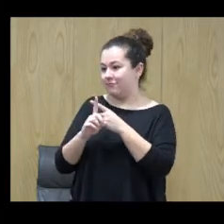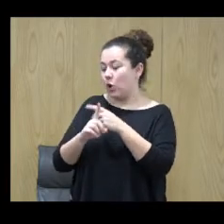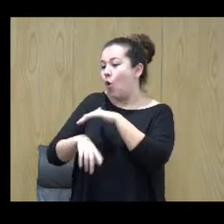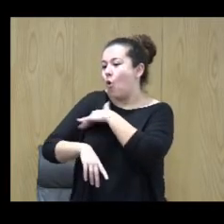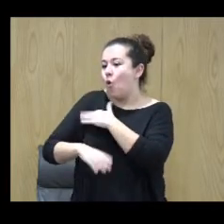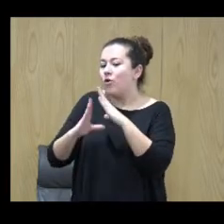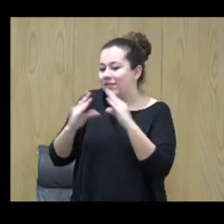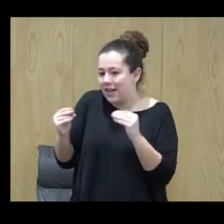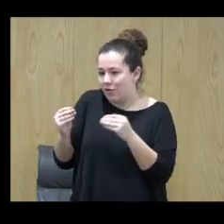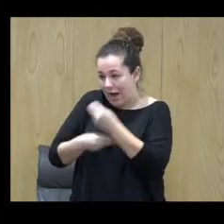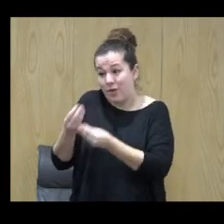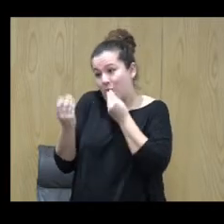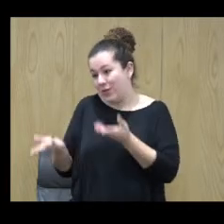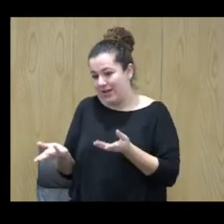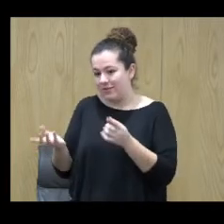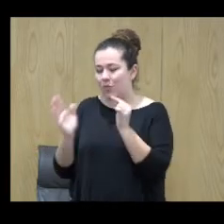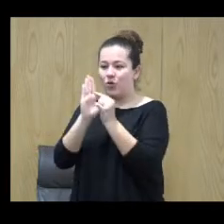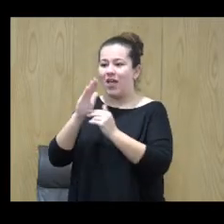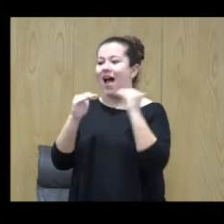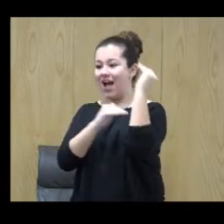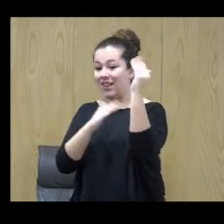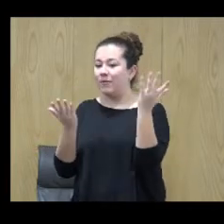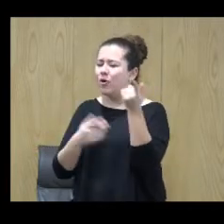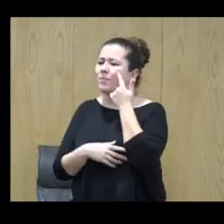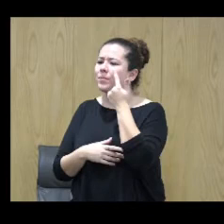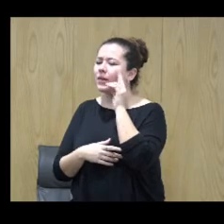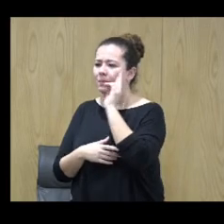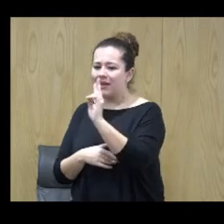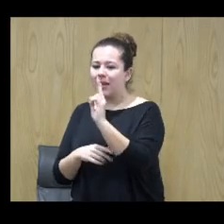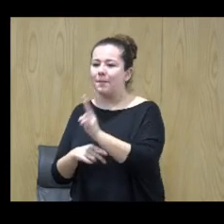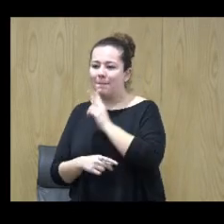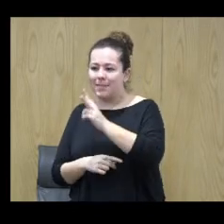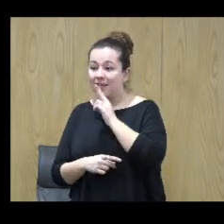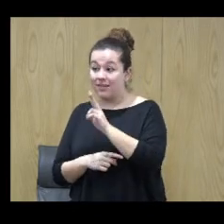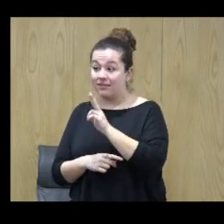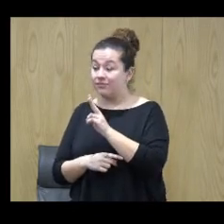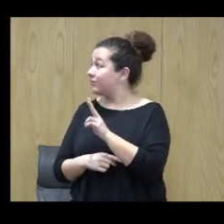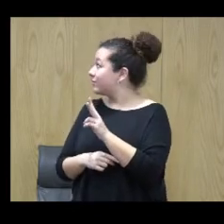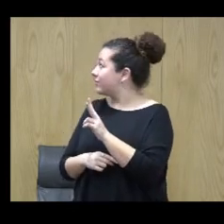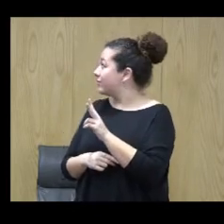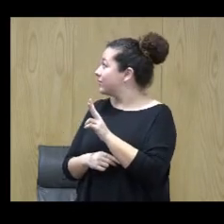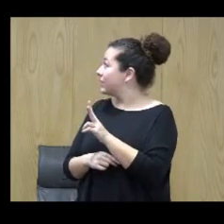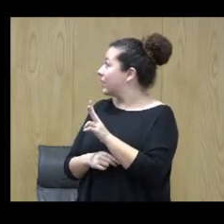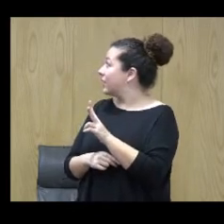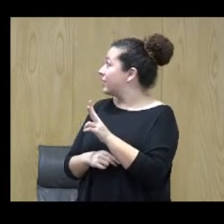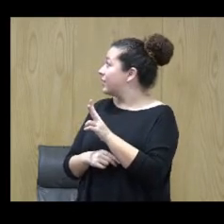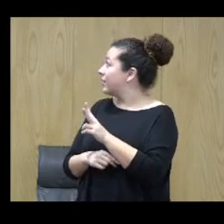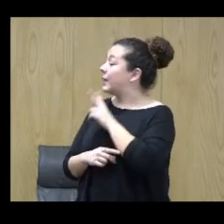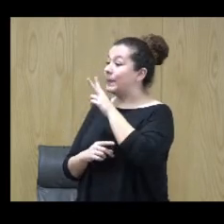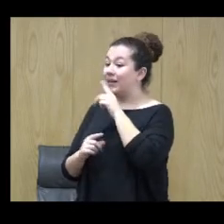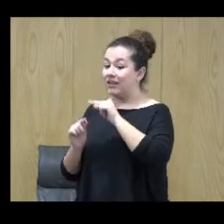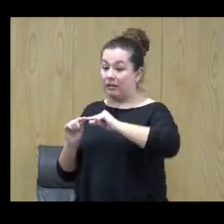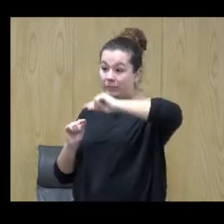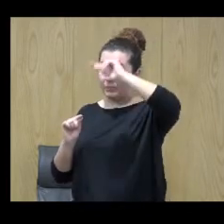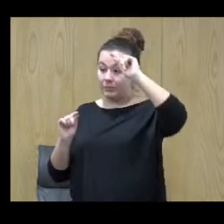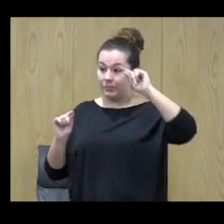bien y están en las puntuaciones muy altas. Pero fijaros el verde. El verde se distribuye a lo largo de esta escala.